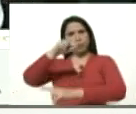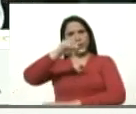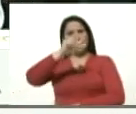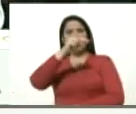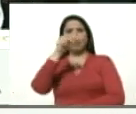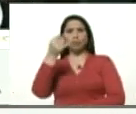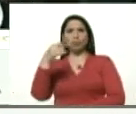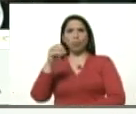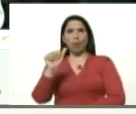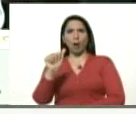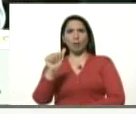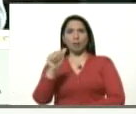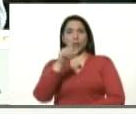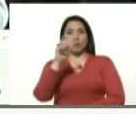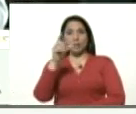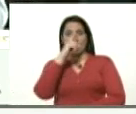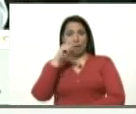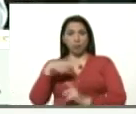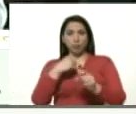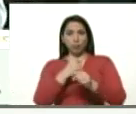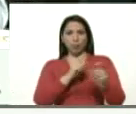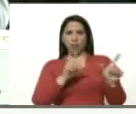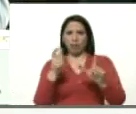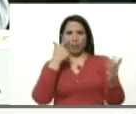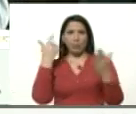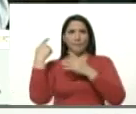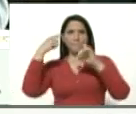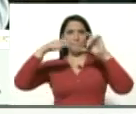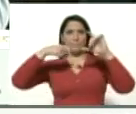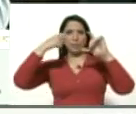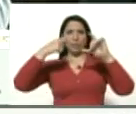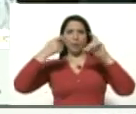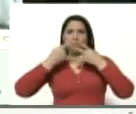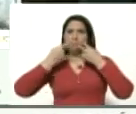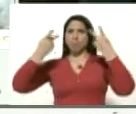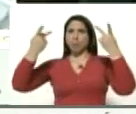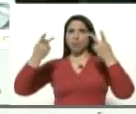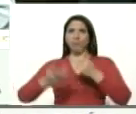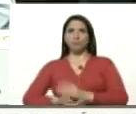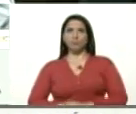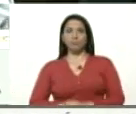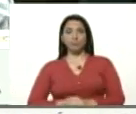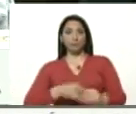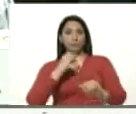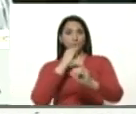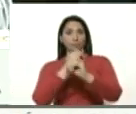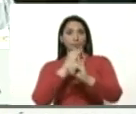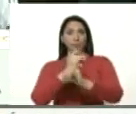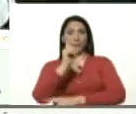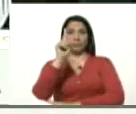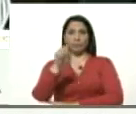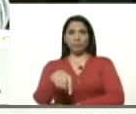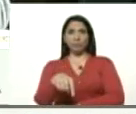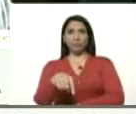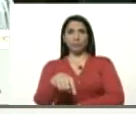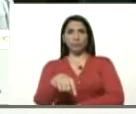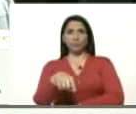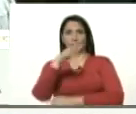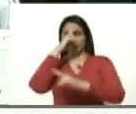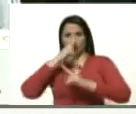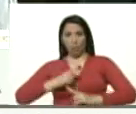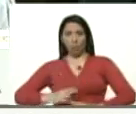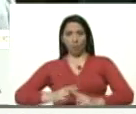años. ¿Estamos listos? Vamos a ver este video para compartirlo en las redes sociales también, en este